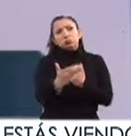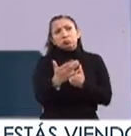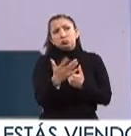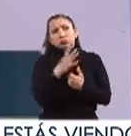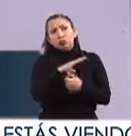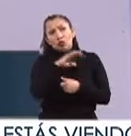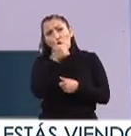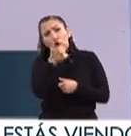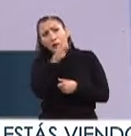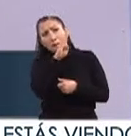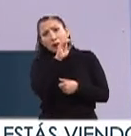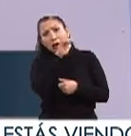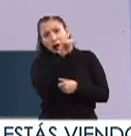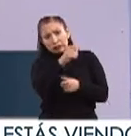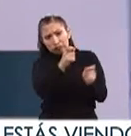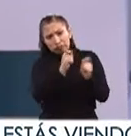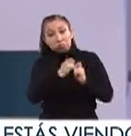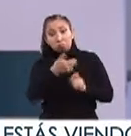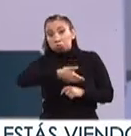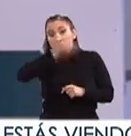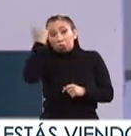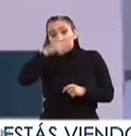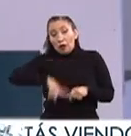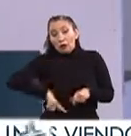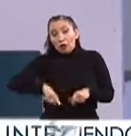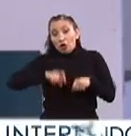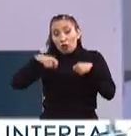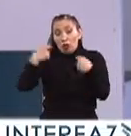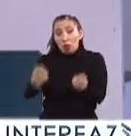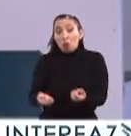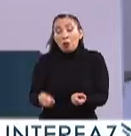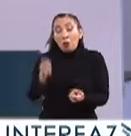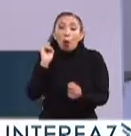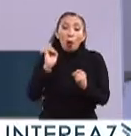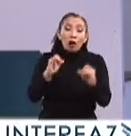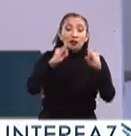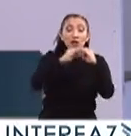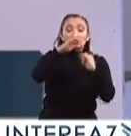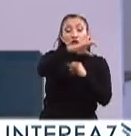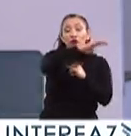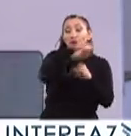de algunas becas que otorga el gobierno o algunas